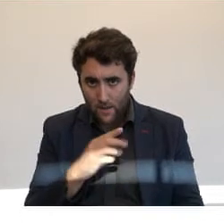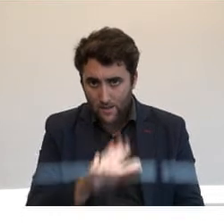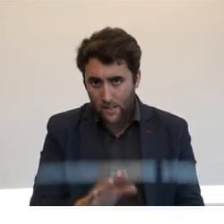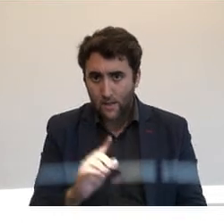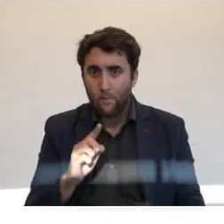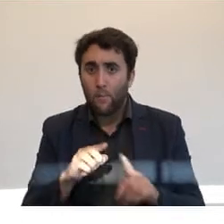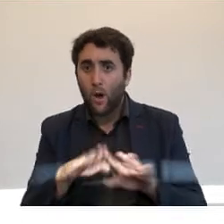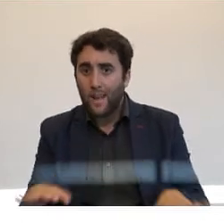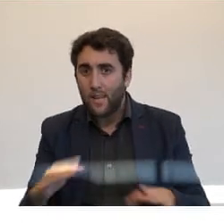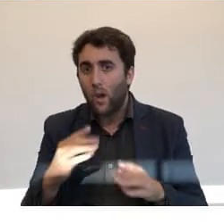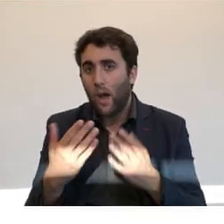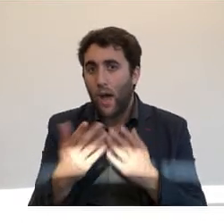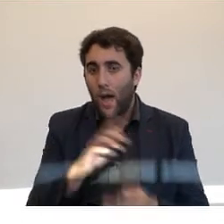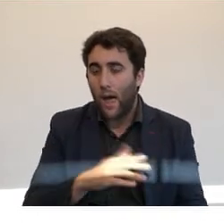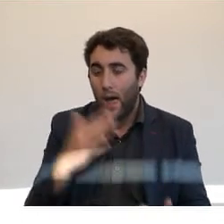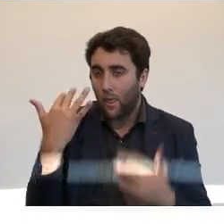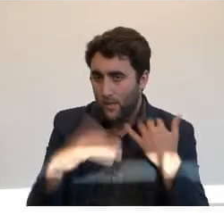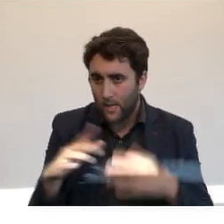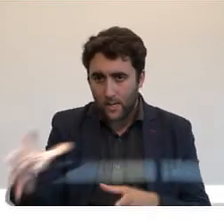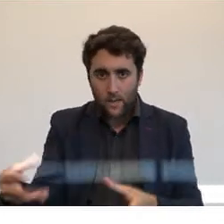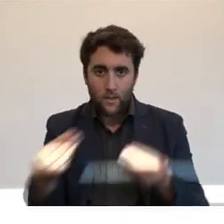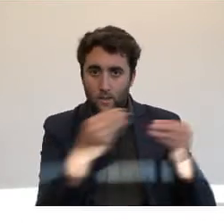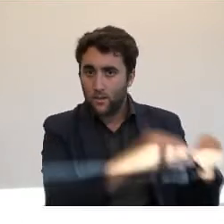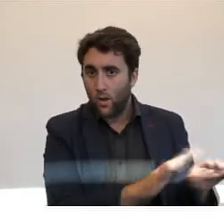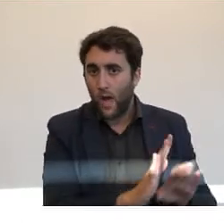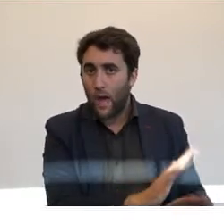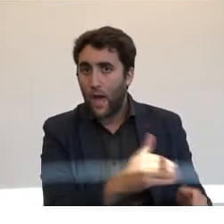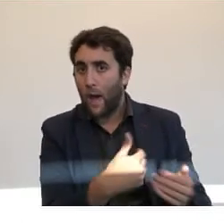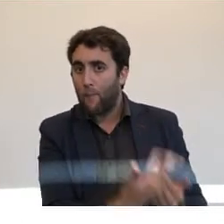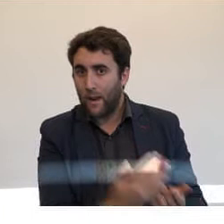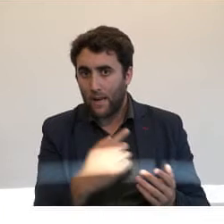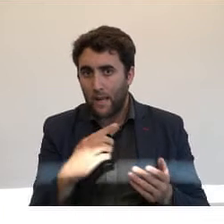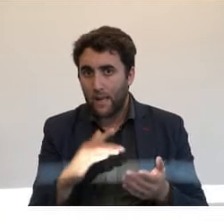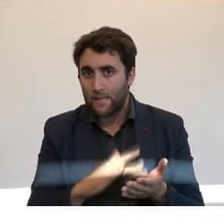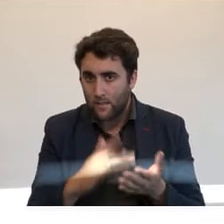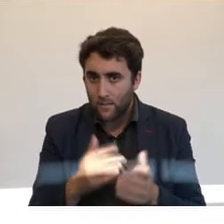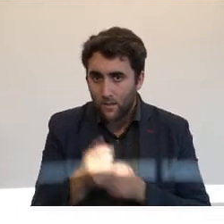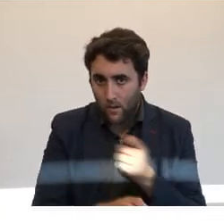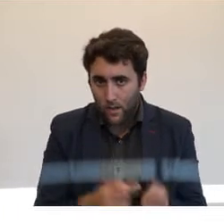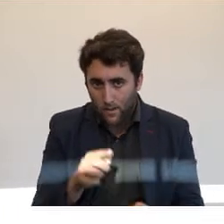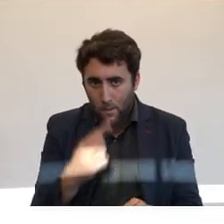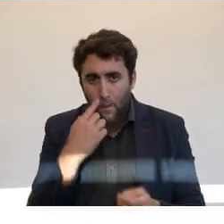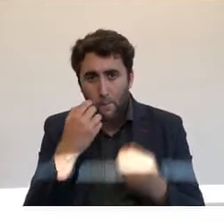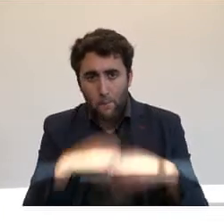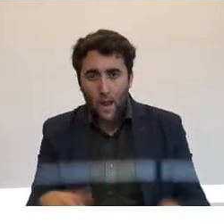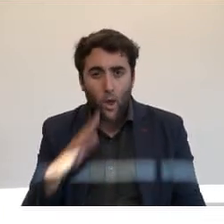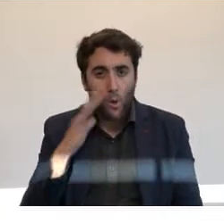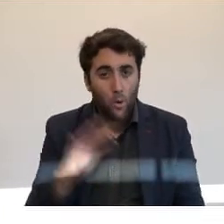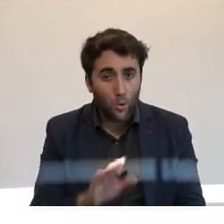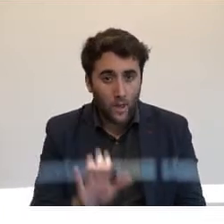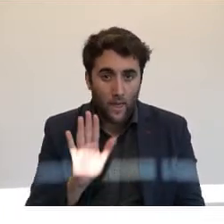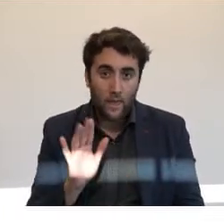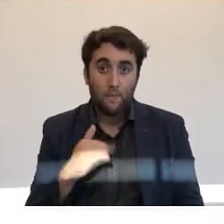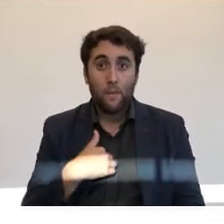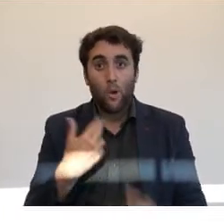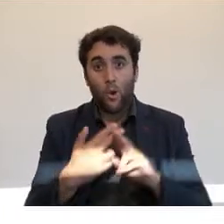estamos haciendo quizá algo mal o si no estamos desaprovechando muchas oportunidades. Y vuelvo al título de esta